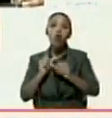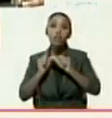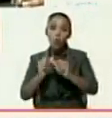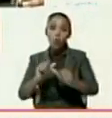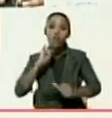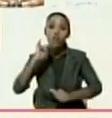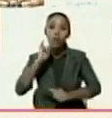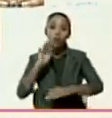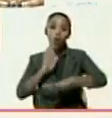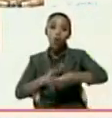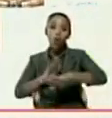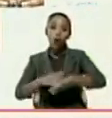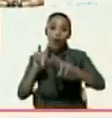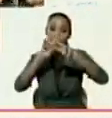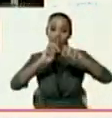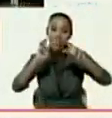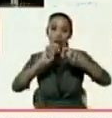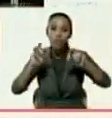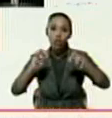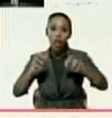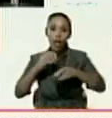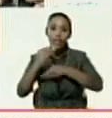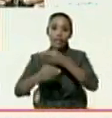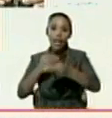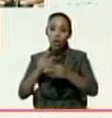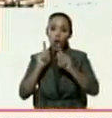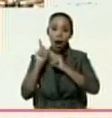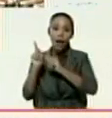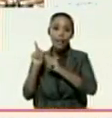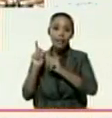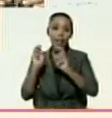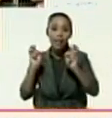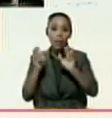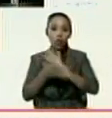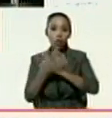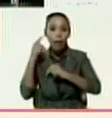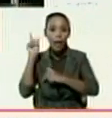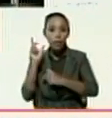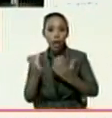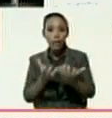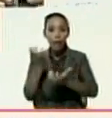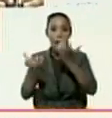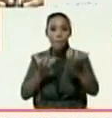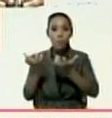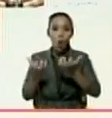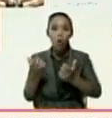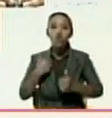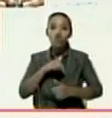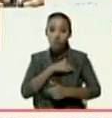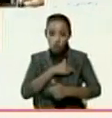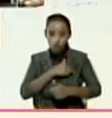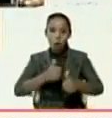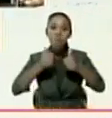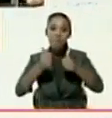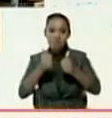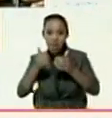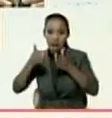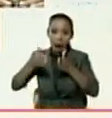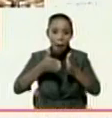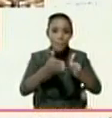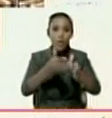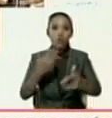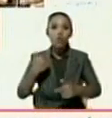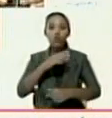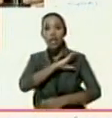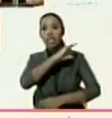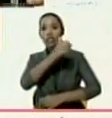el curso de las investigaciones que se están llevando a cabo en este momento. Estamos muy bien encaminados y como director del